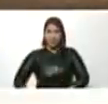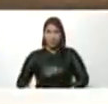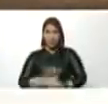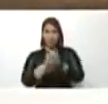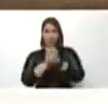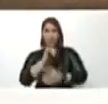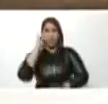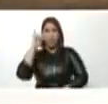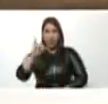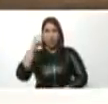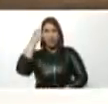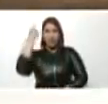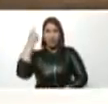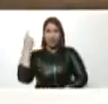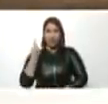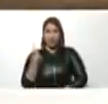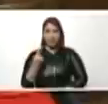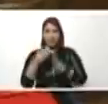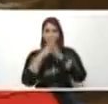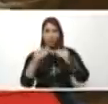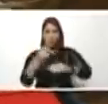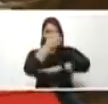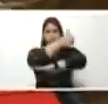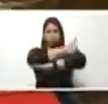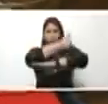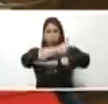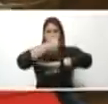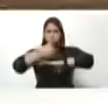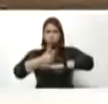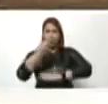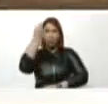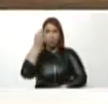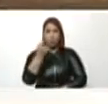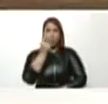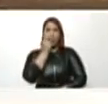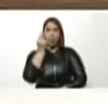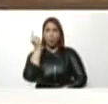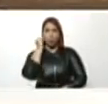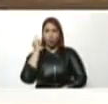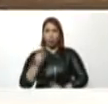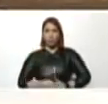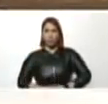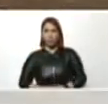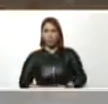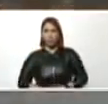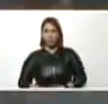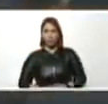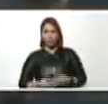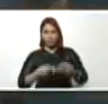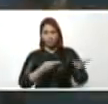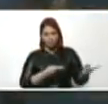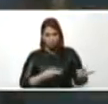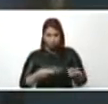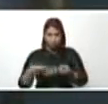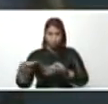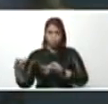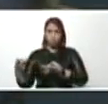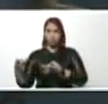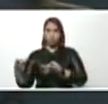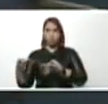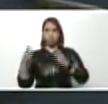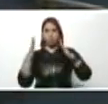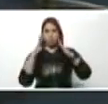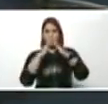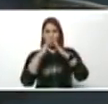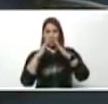Varela, toda la directiva, diputados y diputadas, siéntase bienvenidos a su casa,